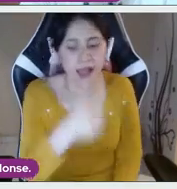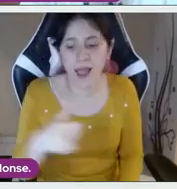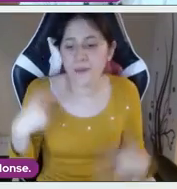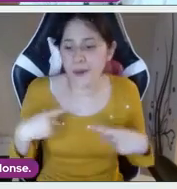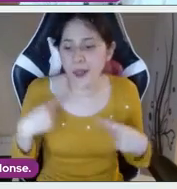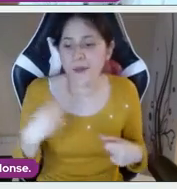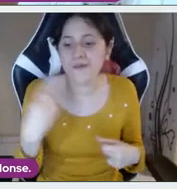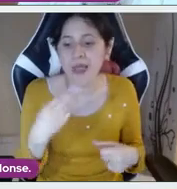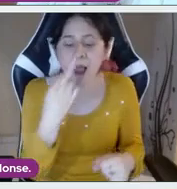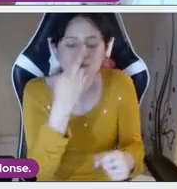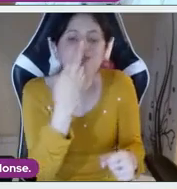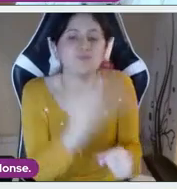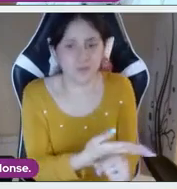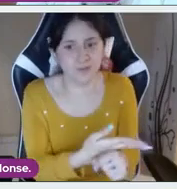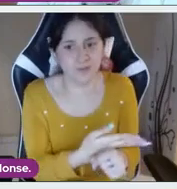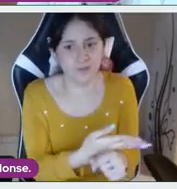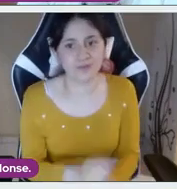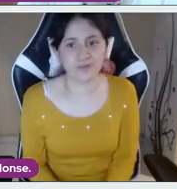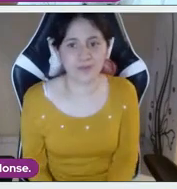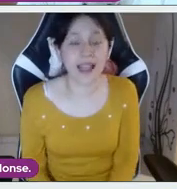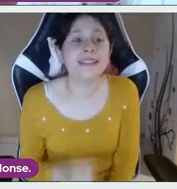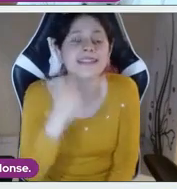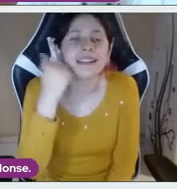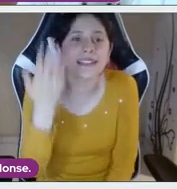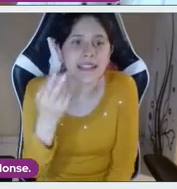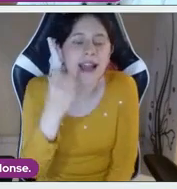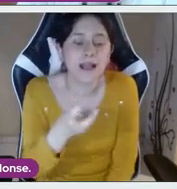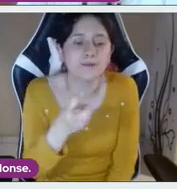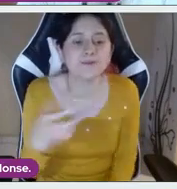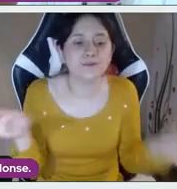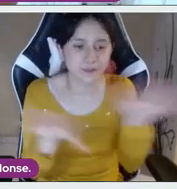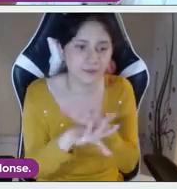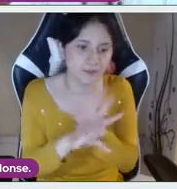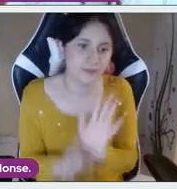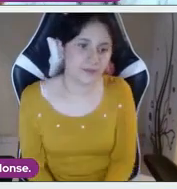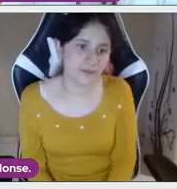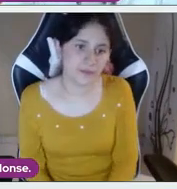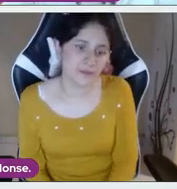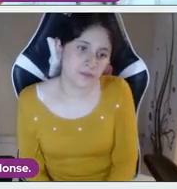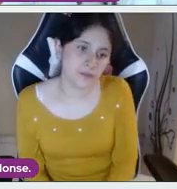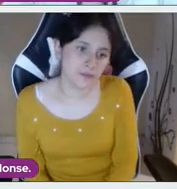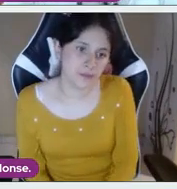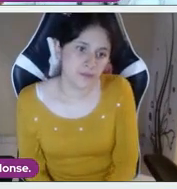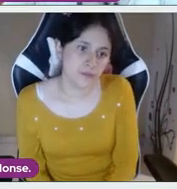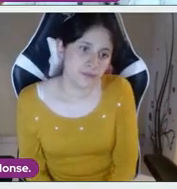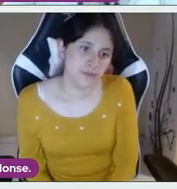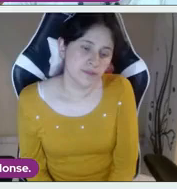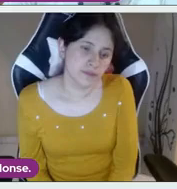Que quiera llenar esos vacíos.